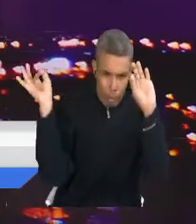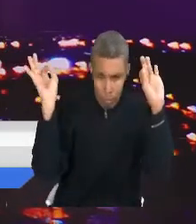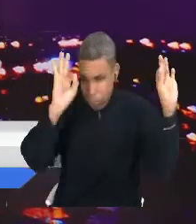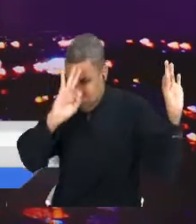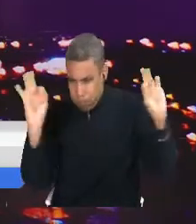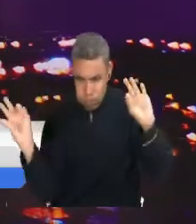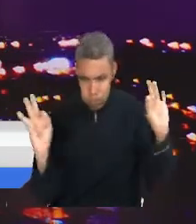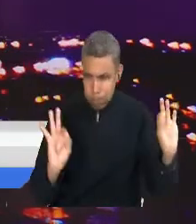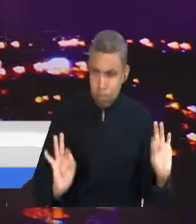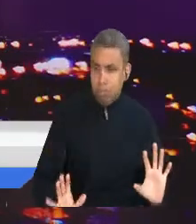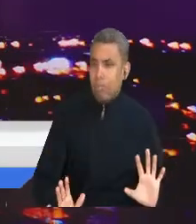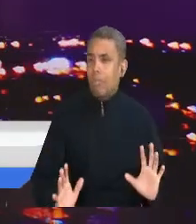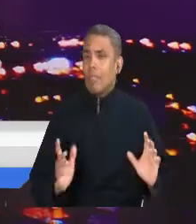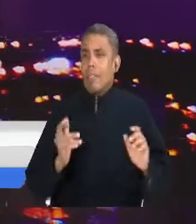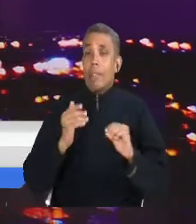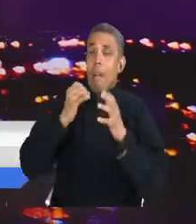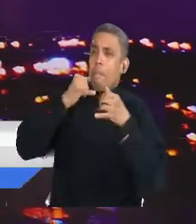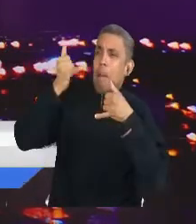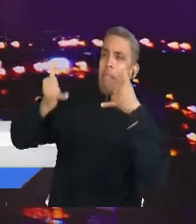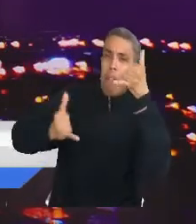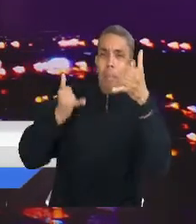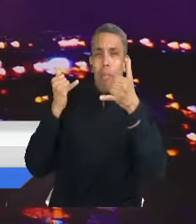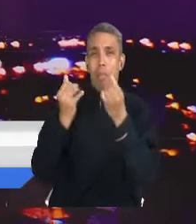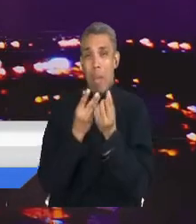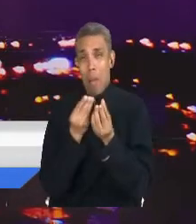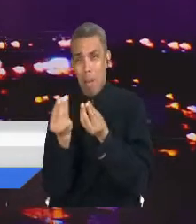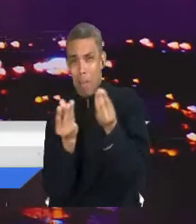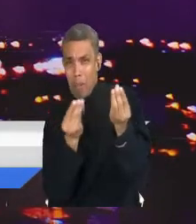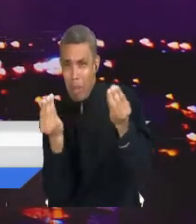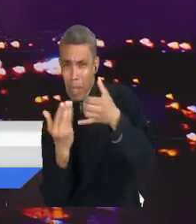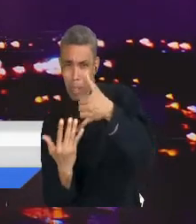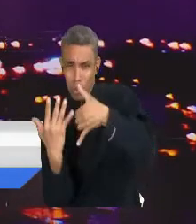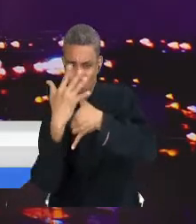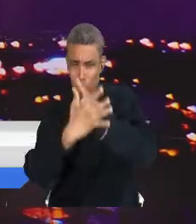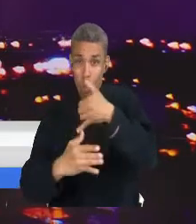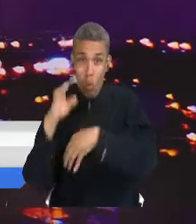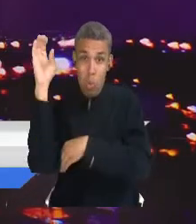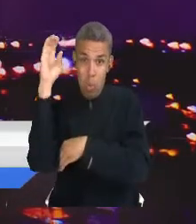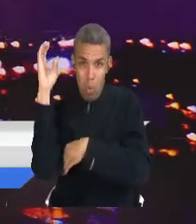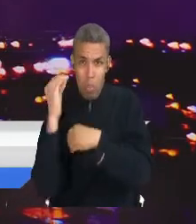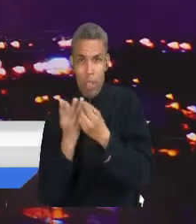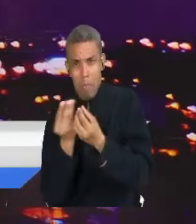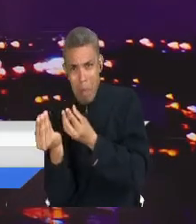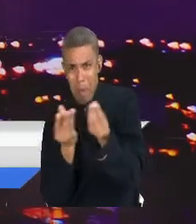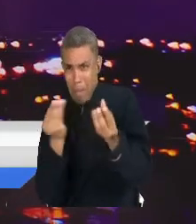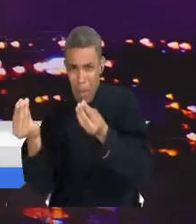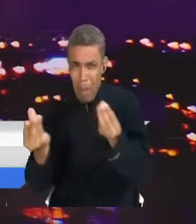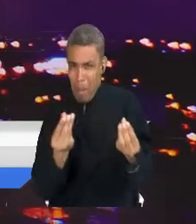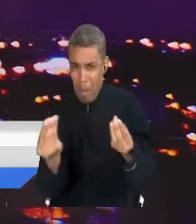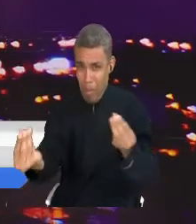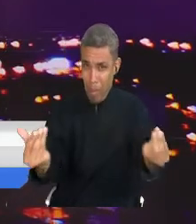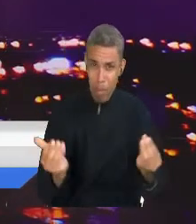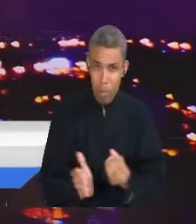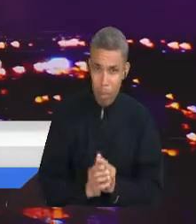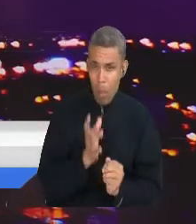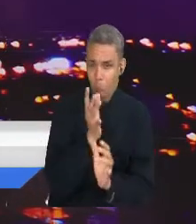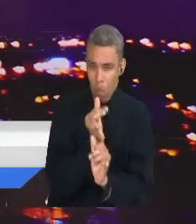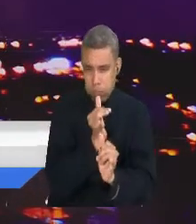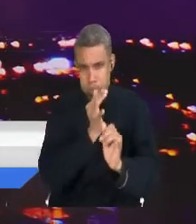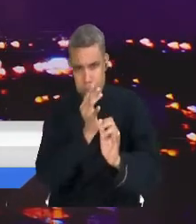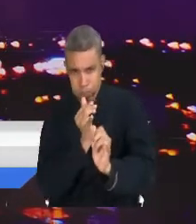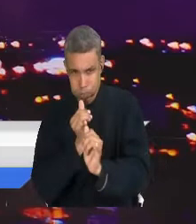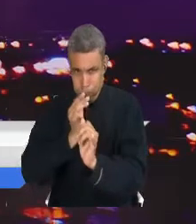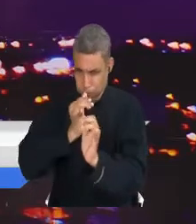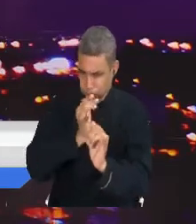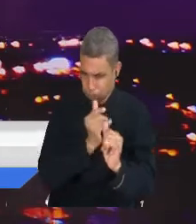brindarle lo mejor a los participantes y al público en general que le gusta y vive esta música. Hay